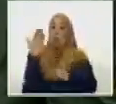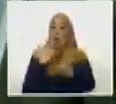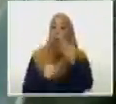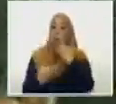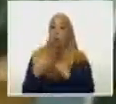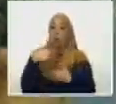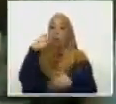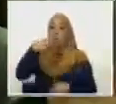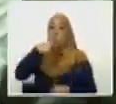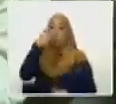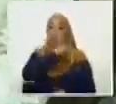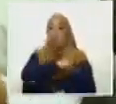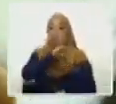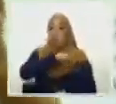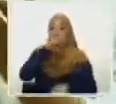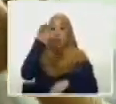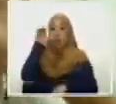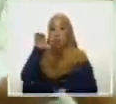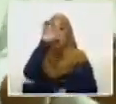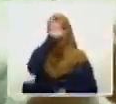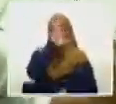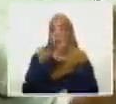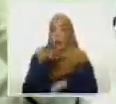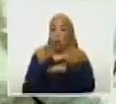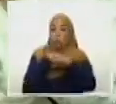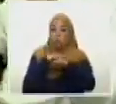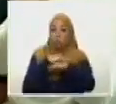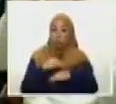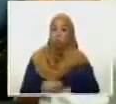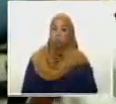a las políticas del Estado.